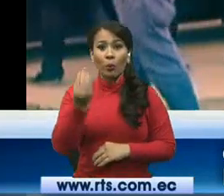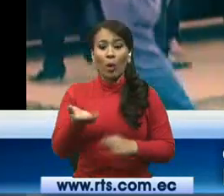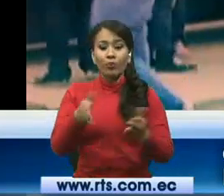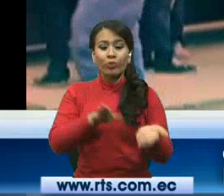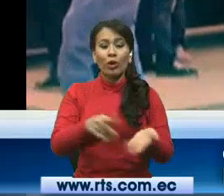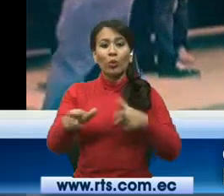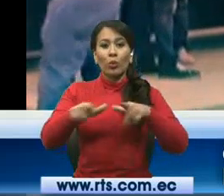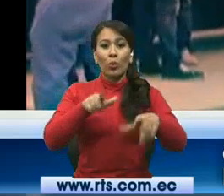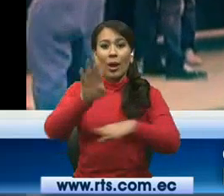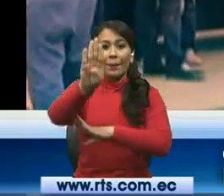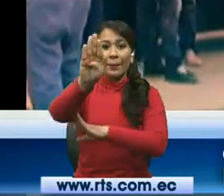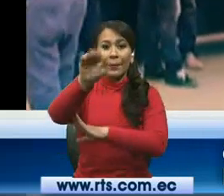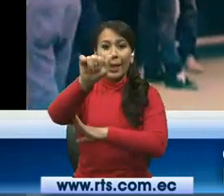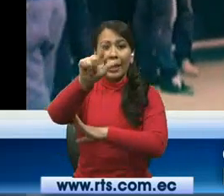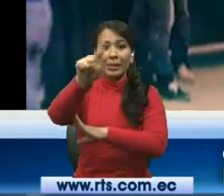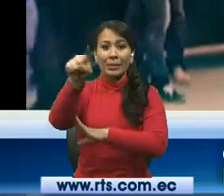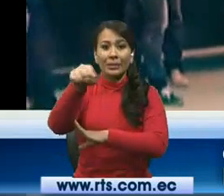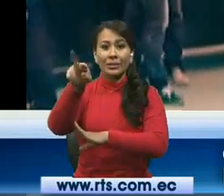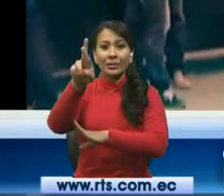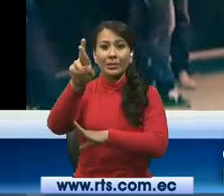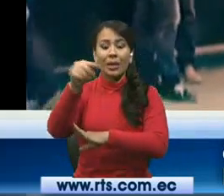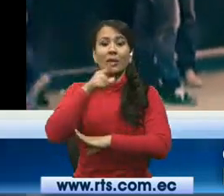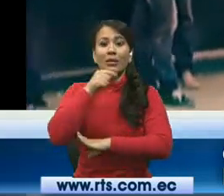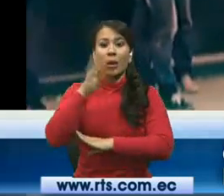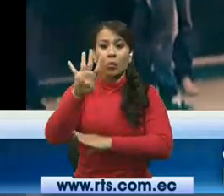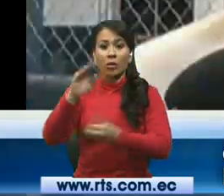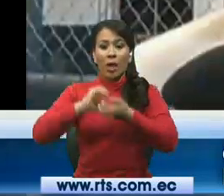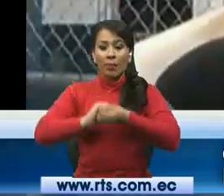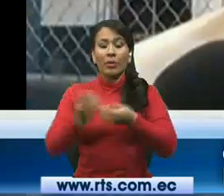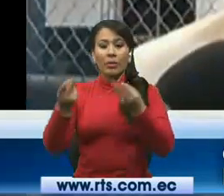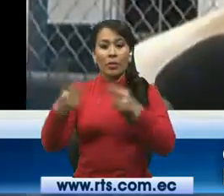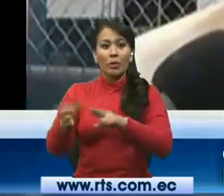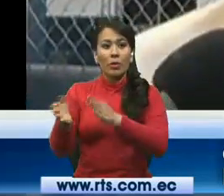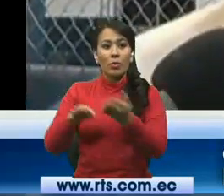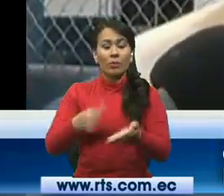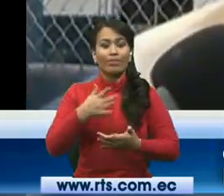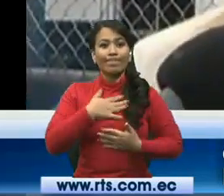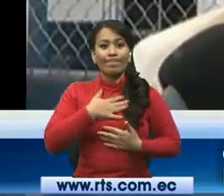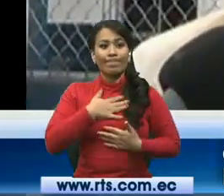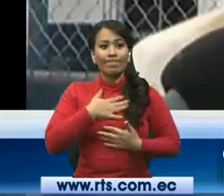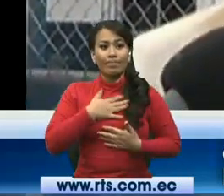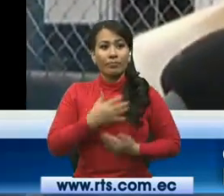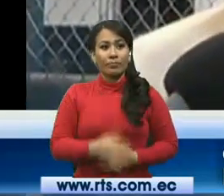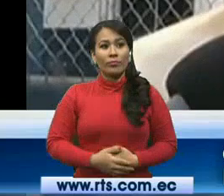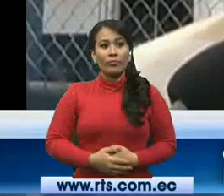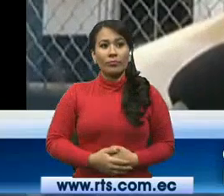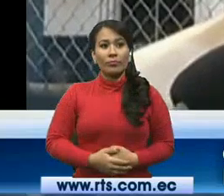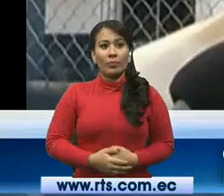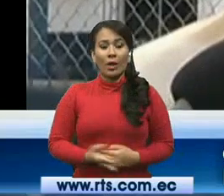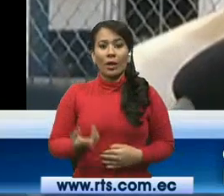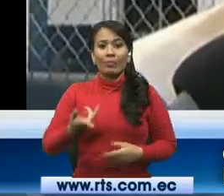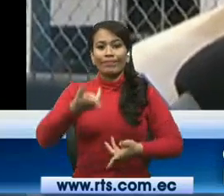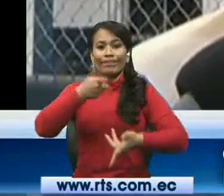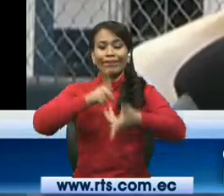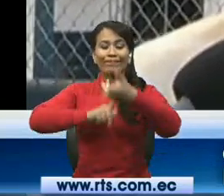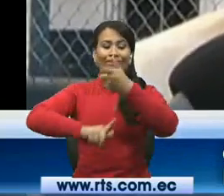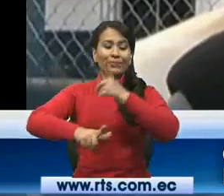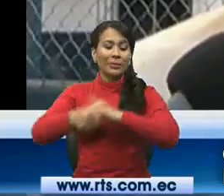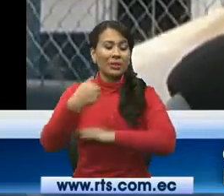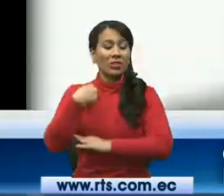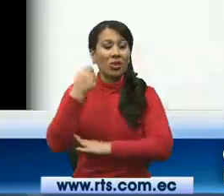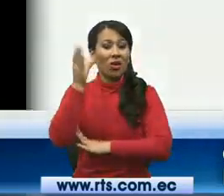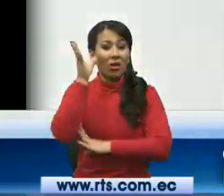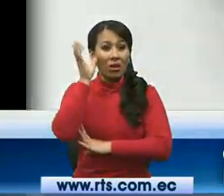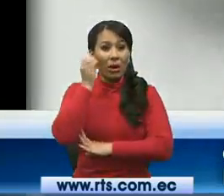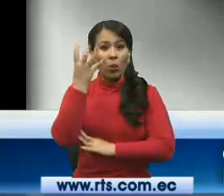morgue del cantón Balsar, junto a cuatro amigos más. Lamentablemente, en el calor de los tragos, según tengo